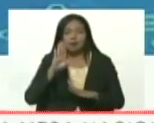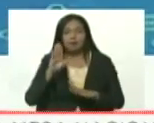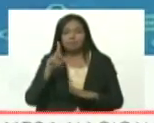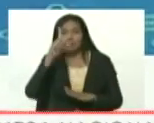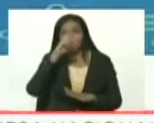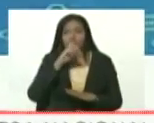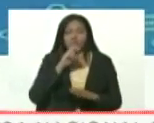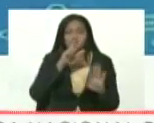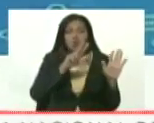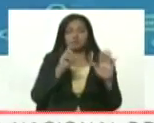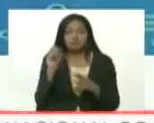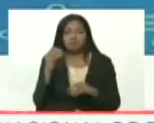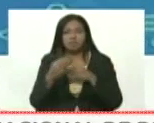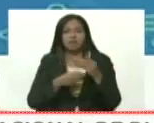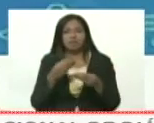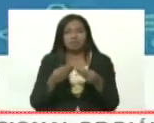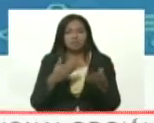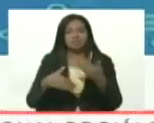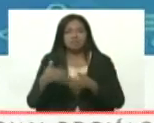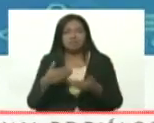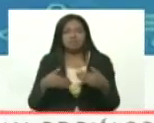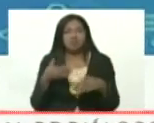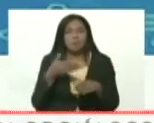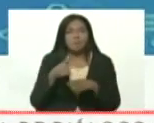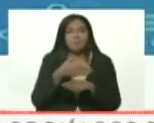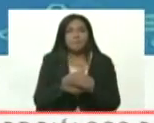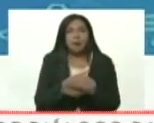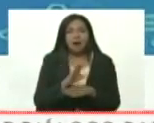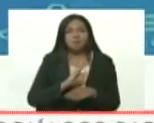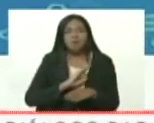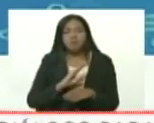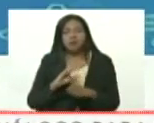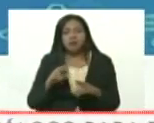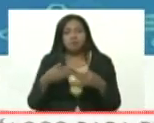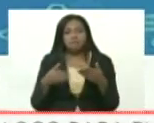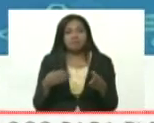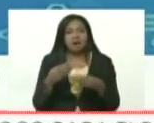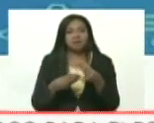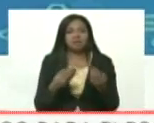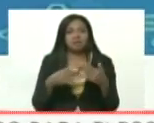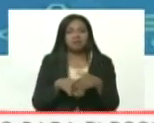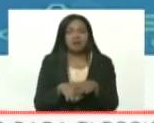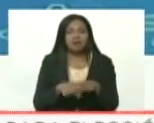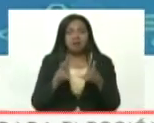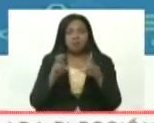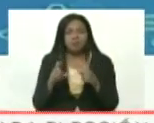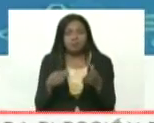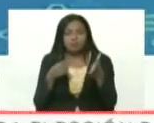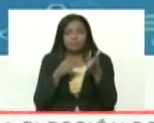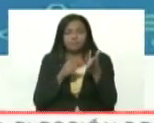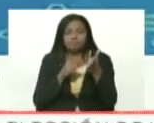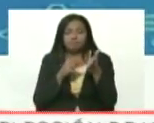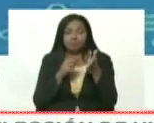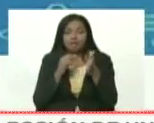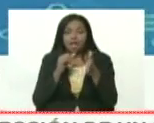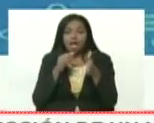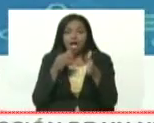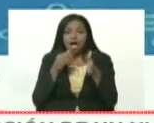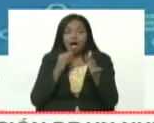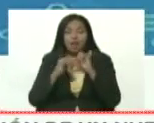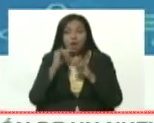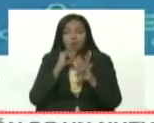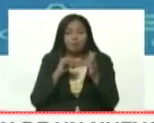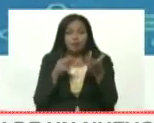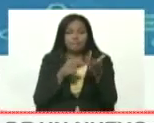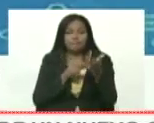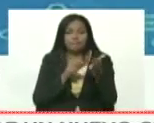años 80 realizando el servicio de pesquisa neonatal, que permite a través de la prueba del talón a los neonatos, a los